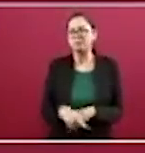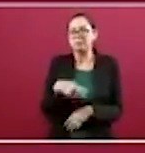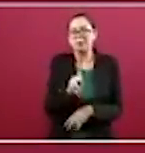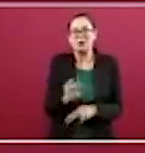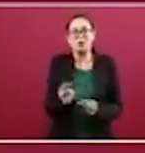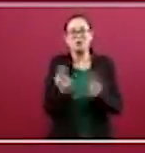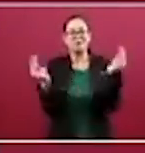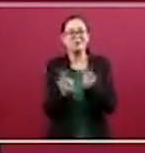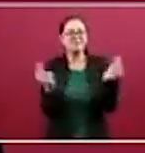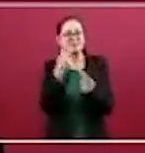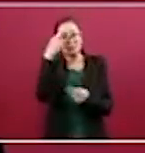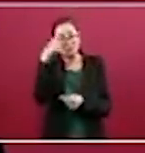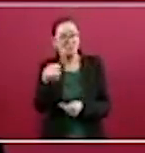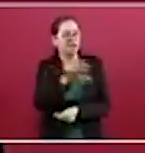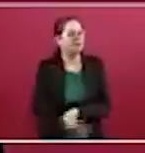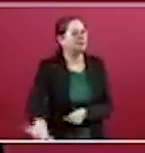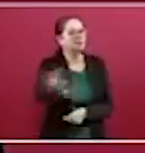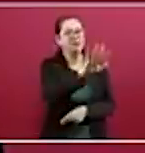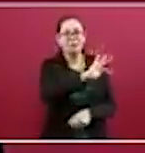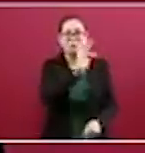necesitamos para la seguridad pública.